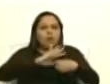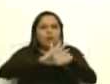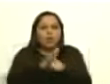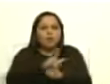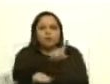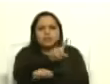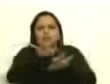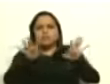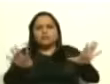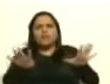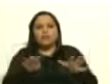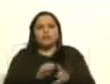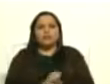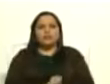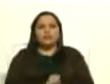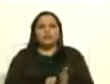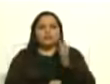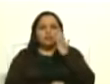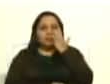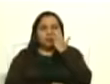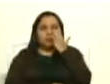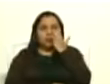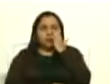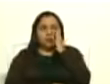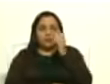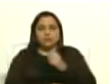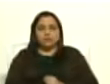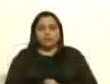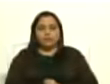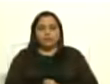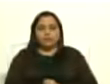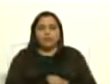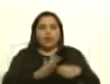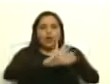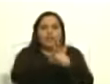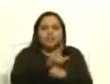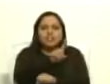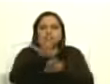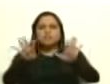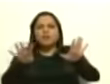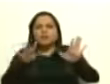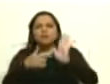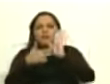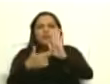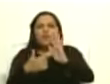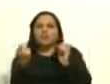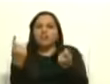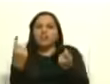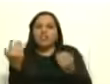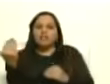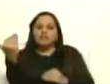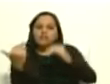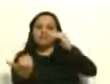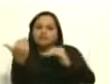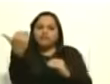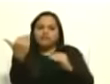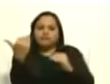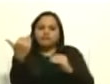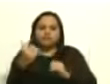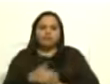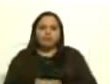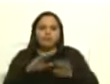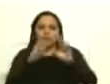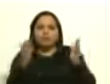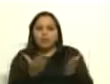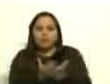bien dijo usted, presidente Fernández. La COVID-19 nos demostró la desigualdad, las asimetrías, los desequilibrios,